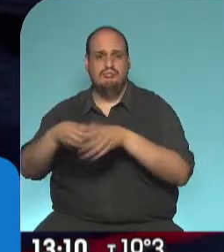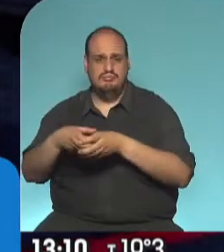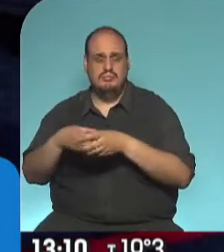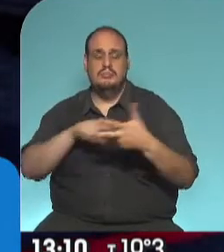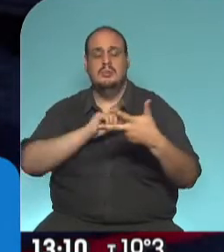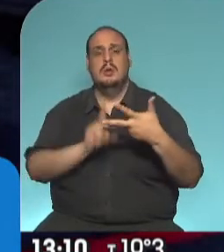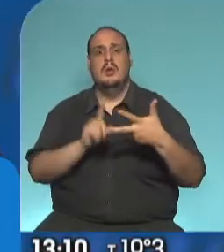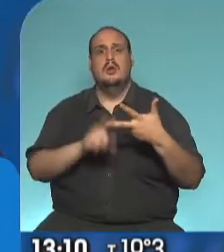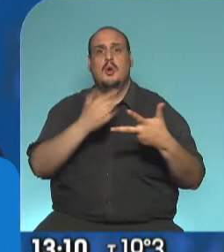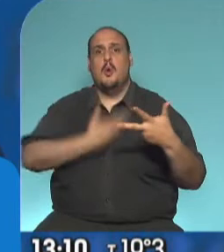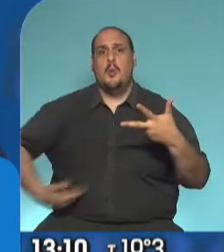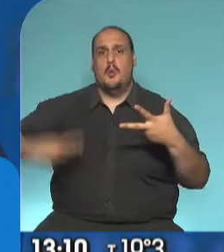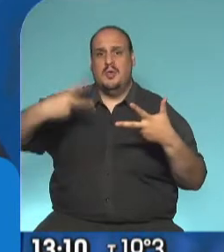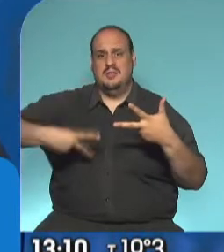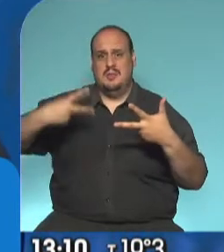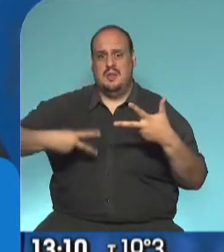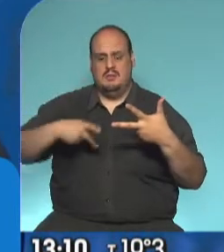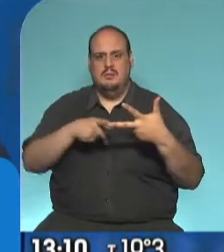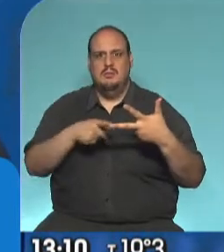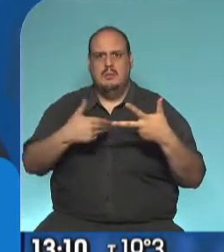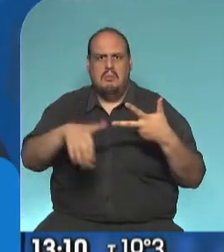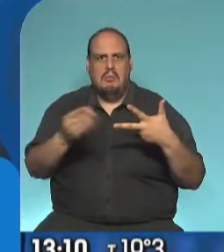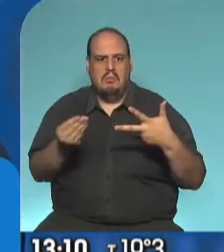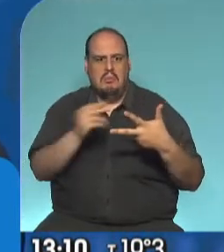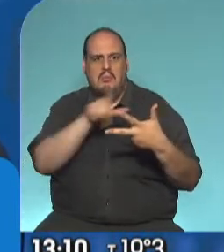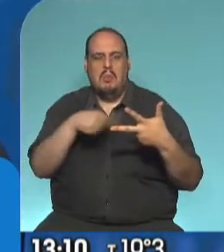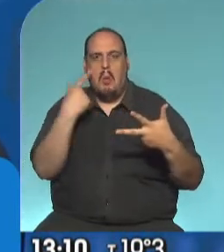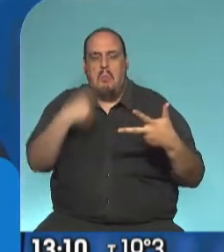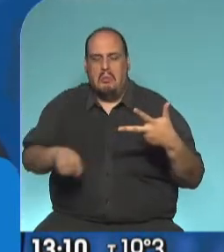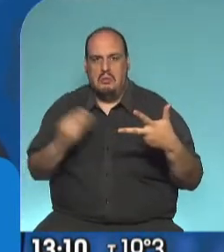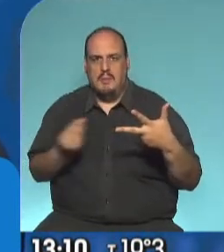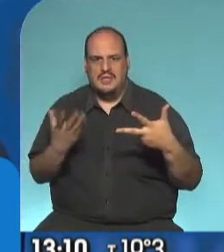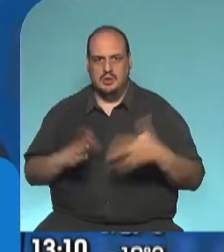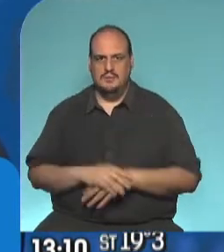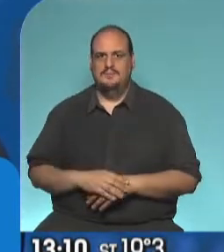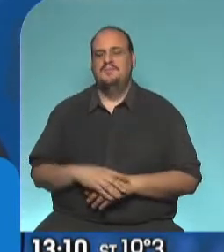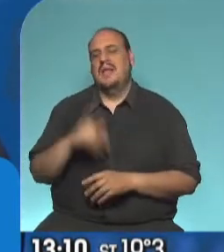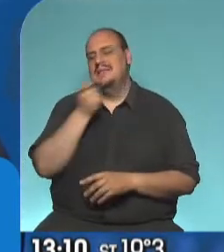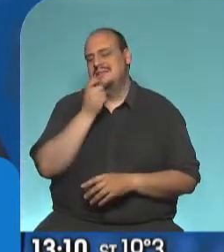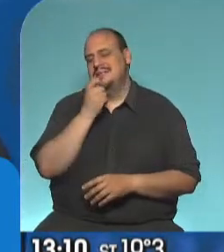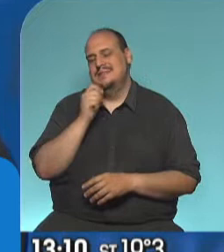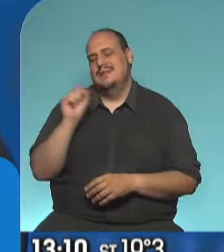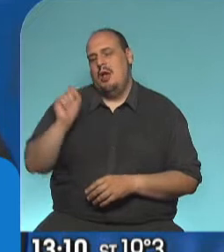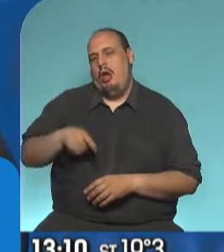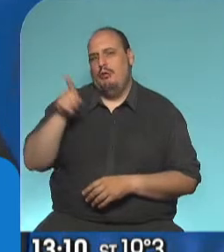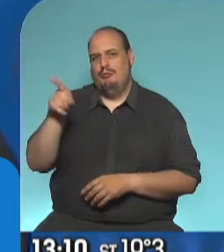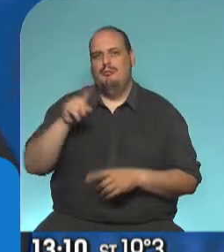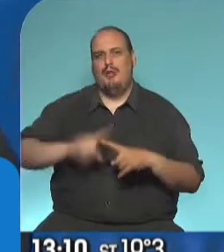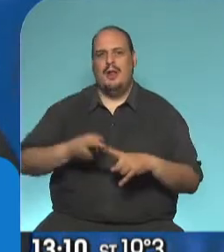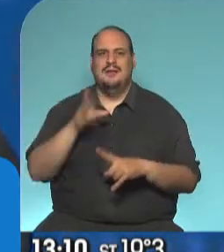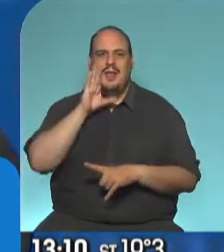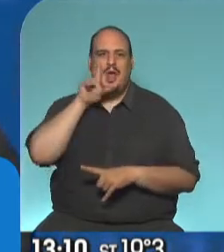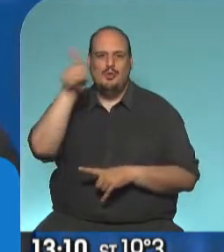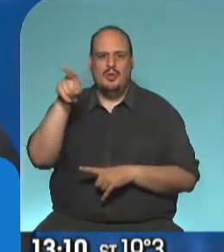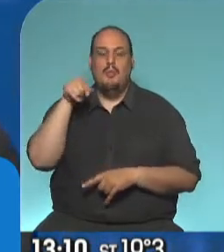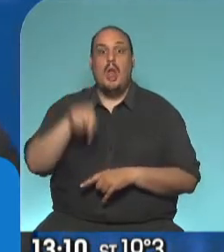El otro se hizo vicepresidente de Estados Unidos y nunca se supo nada más de ninguno de los 3. Es un chiste clásico de la política norteamericana, pero vamos a ver porque